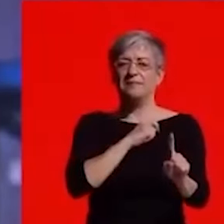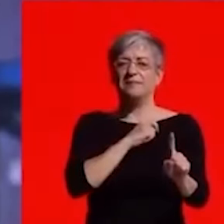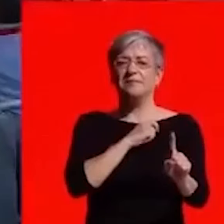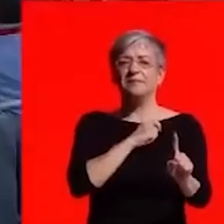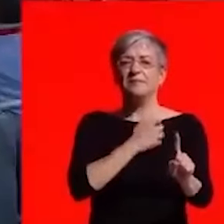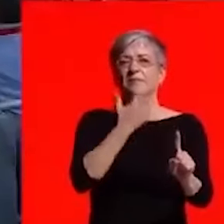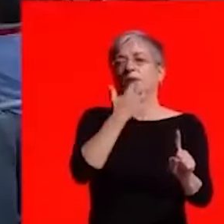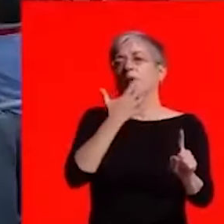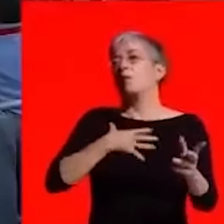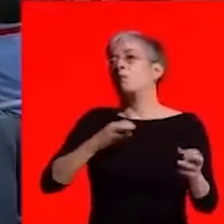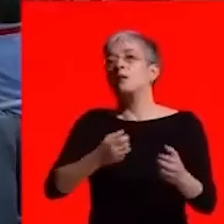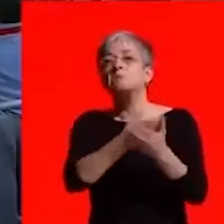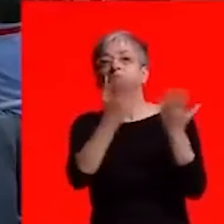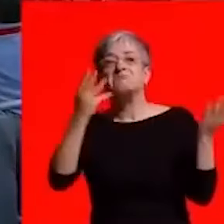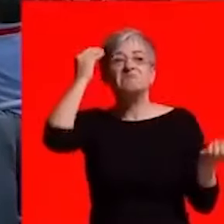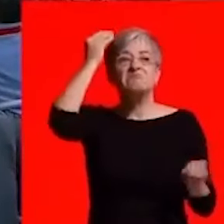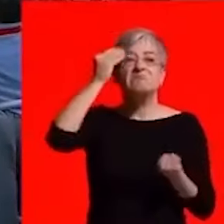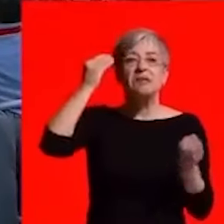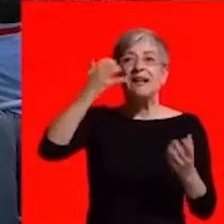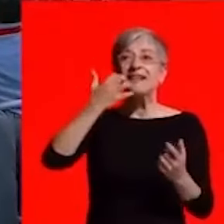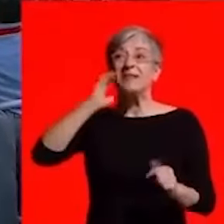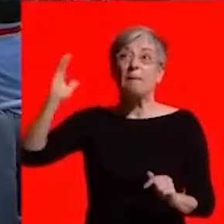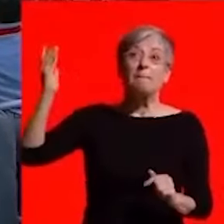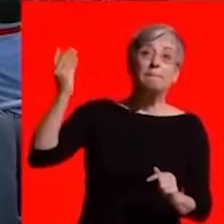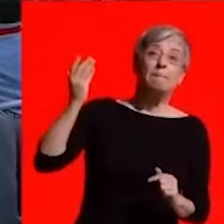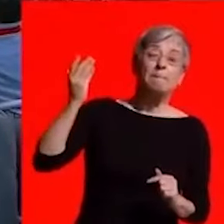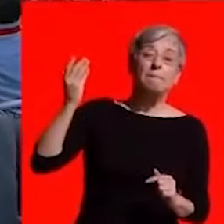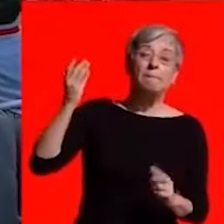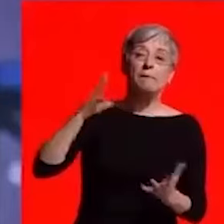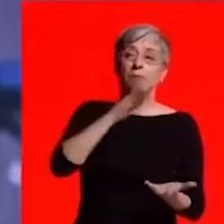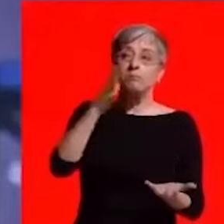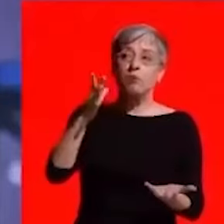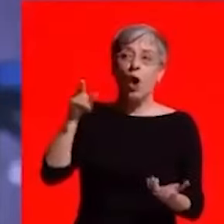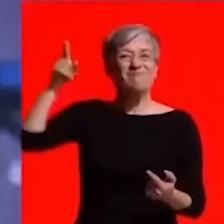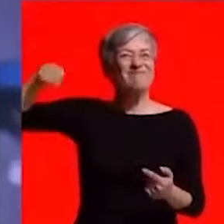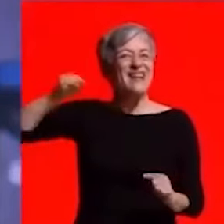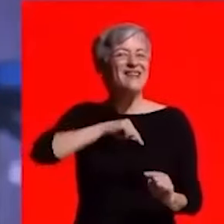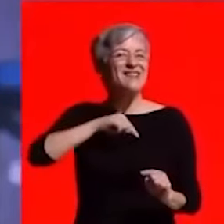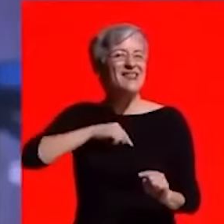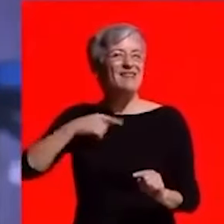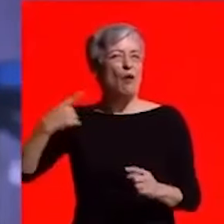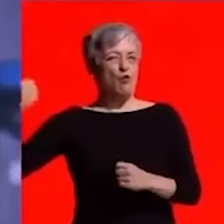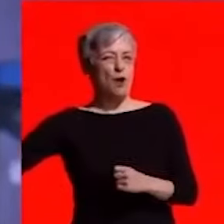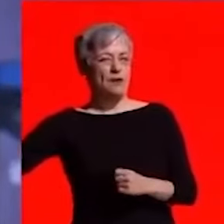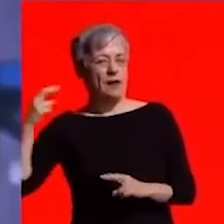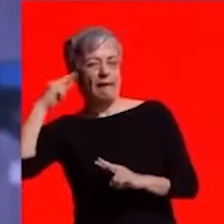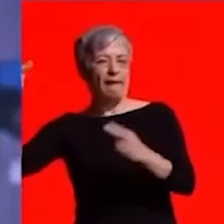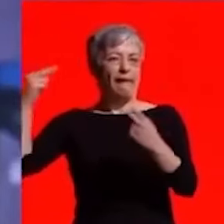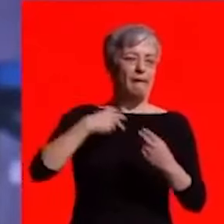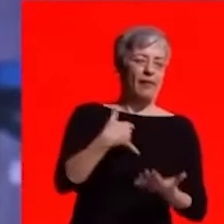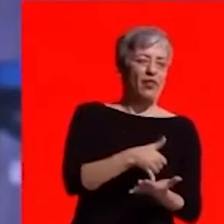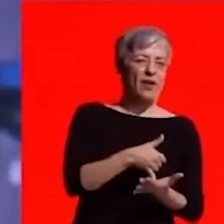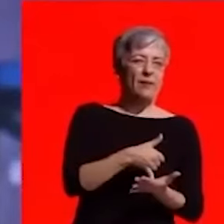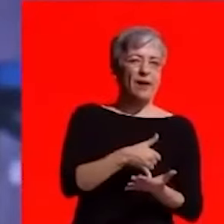Podría hasta incluso pensarse que si nos atacan es porque se sienten fuertes y nos ven débiles.